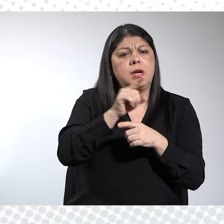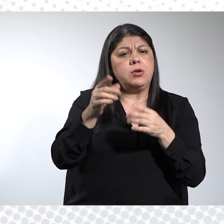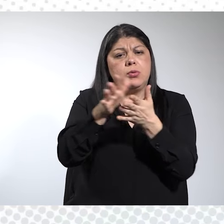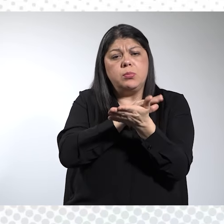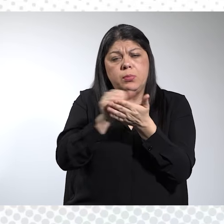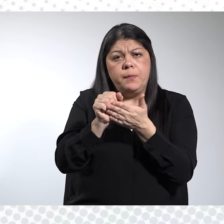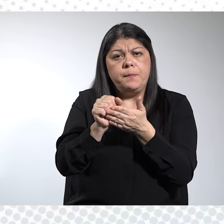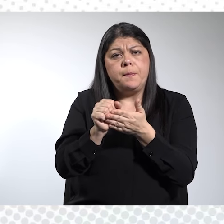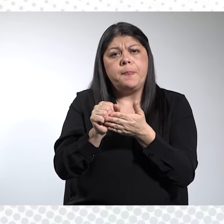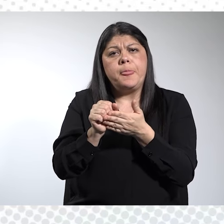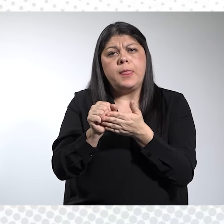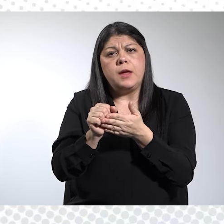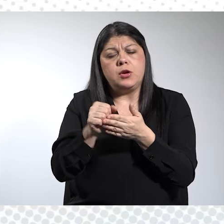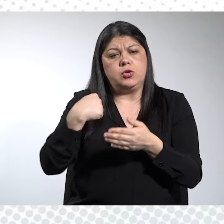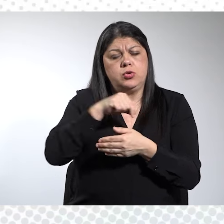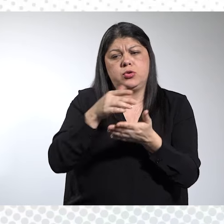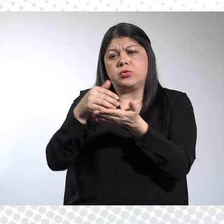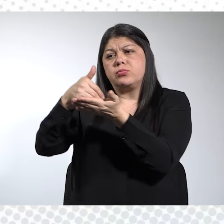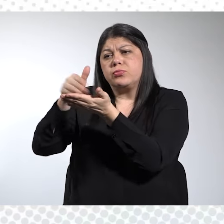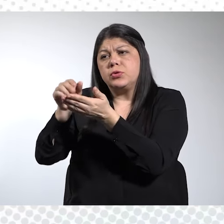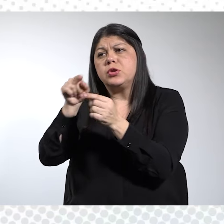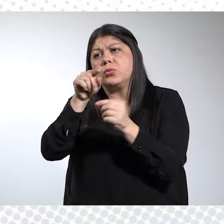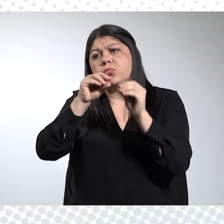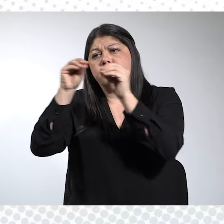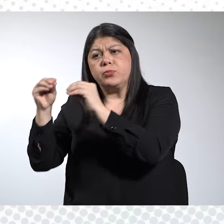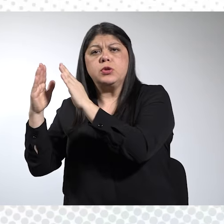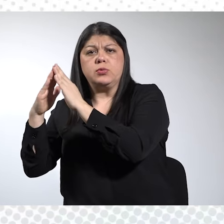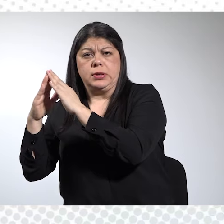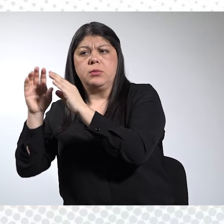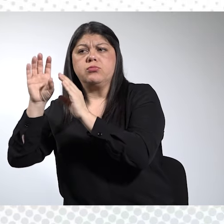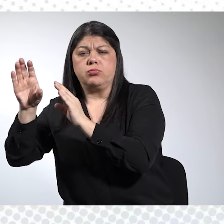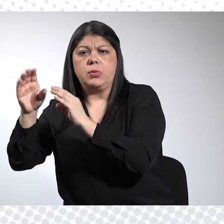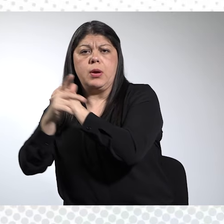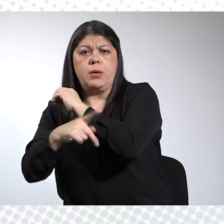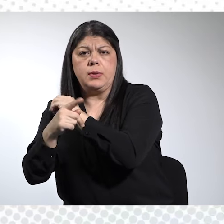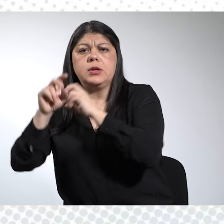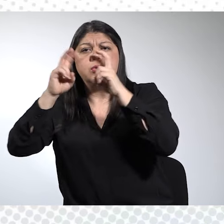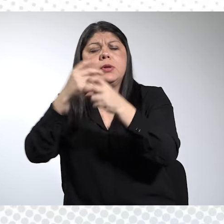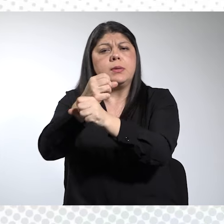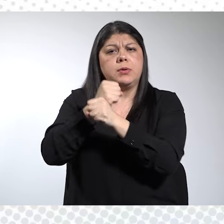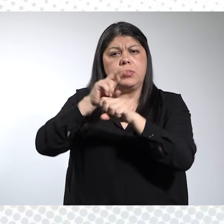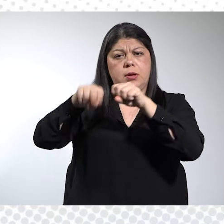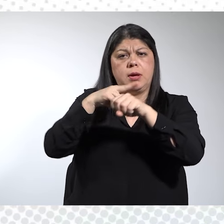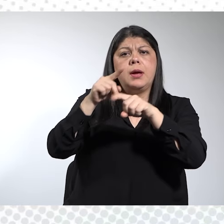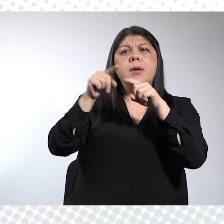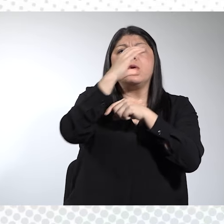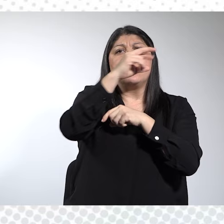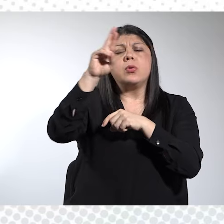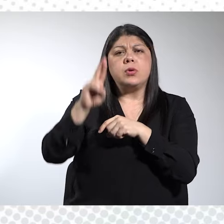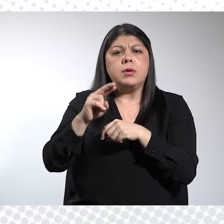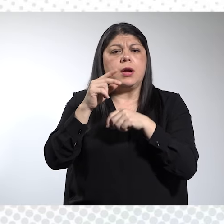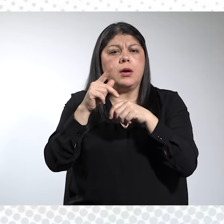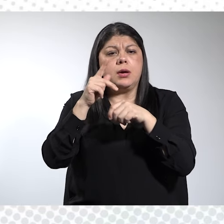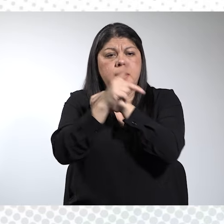a destruir, los enviamos de vuelta a casa sin ningún problema. Esa es la decisión que hay que tomar en temas de seguridad nacional. Pero Costa Rica es